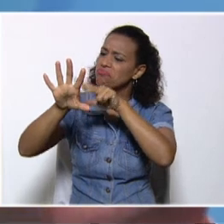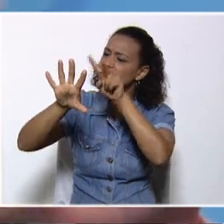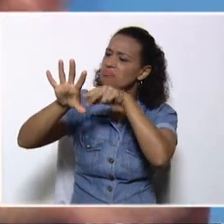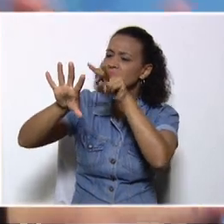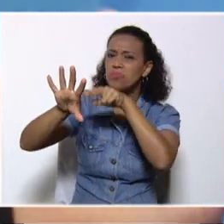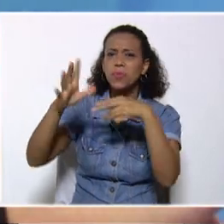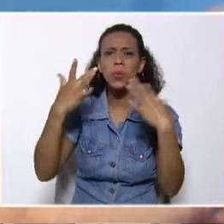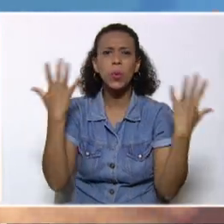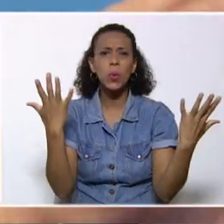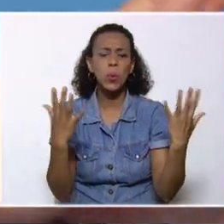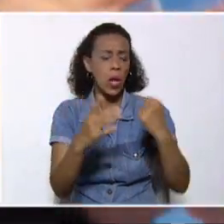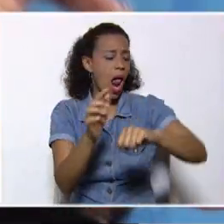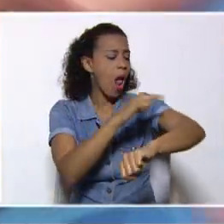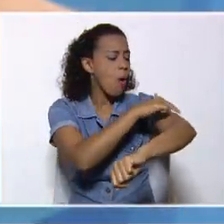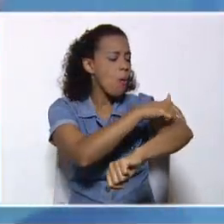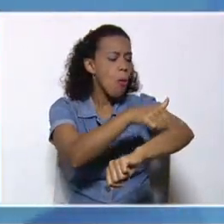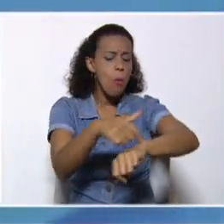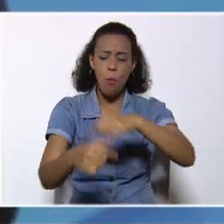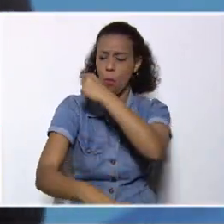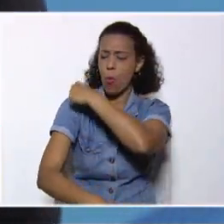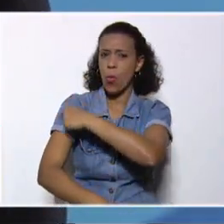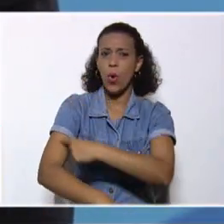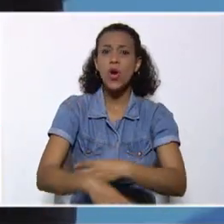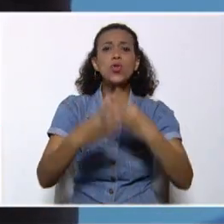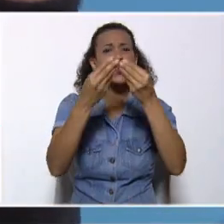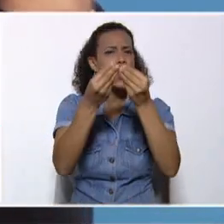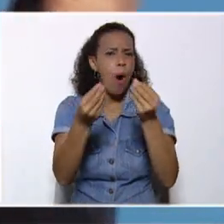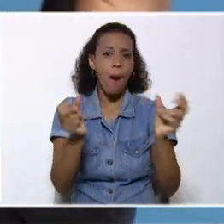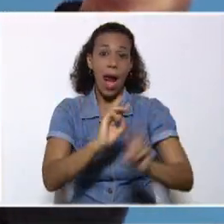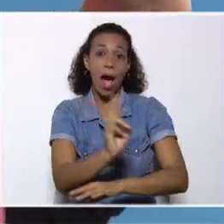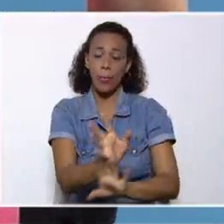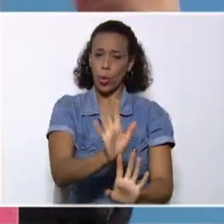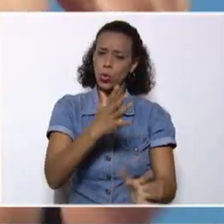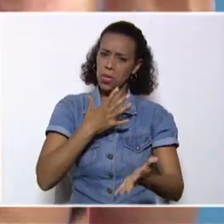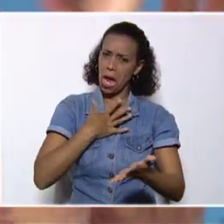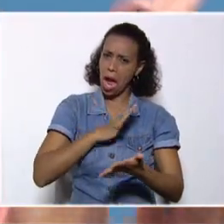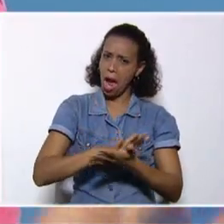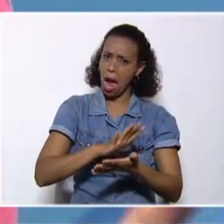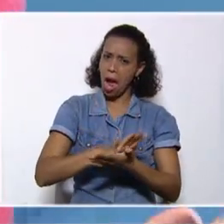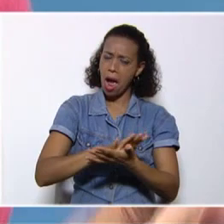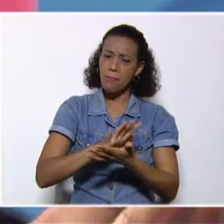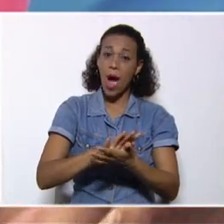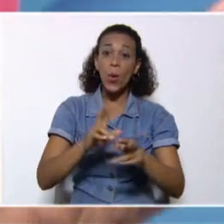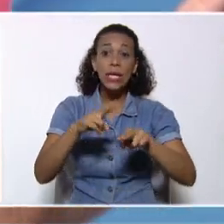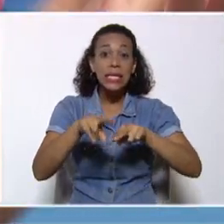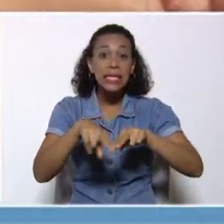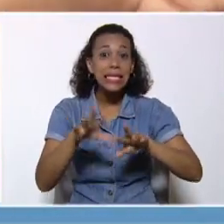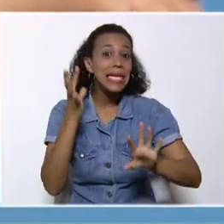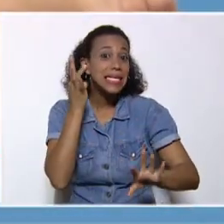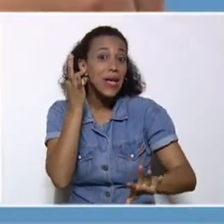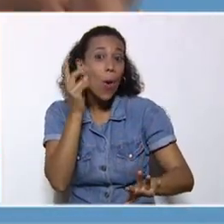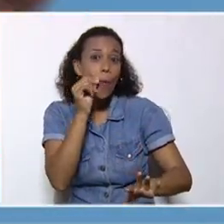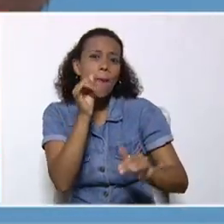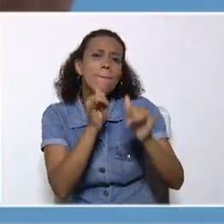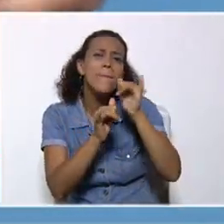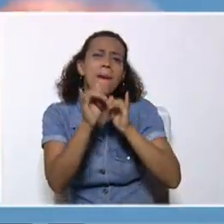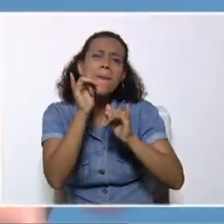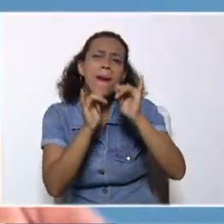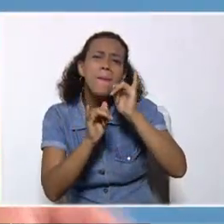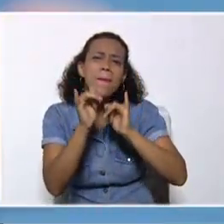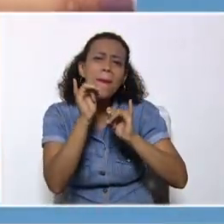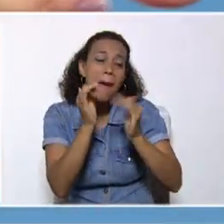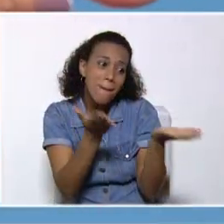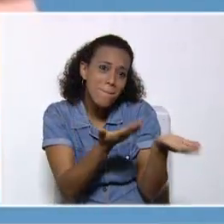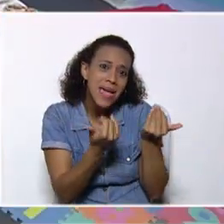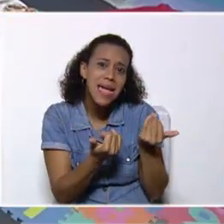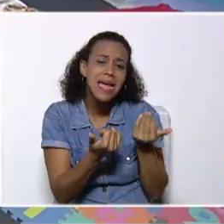los hombros hasta las manos, con movimientos suaves. Cuando nuestra niña y nuestro niño son bebés,